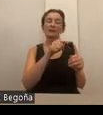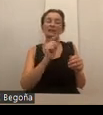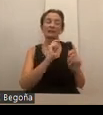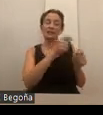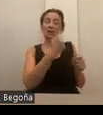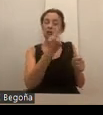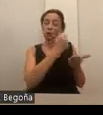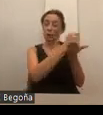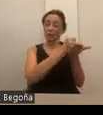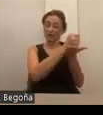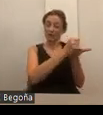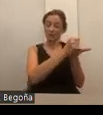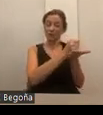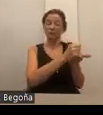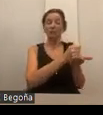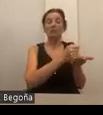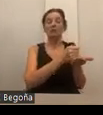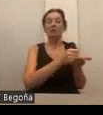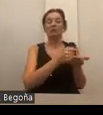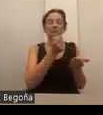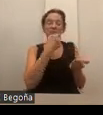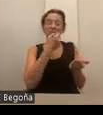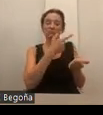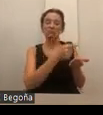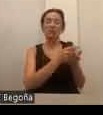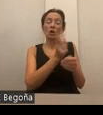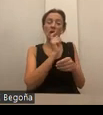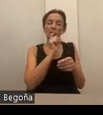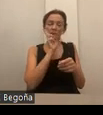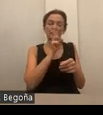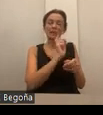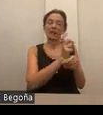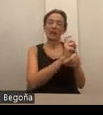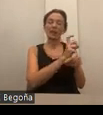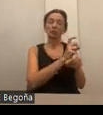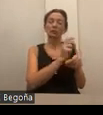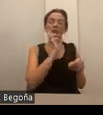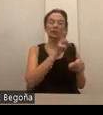las transaminasas, que son marcadores de inflamación del hígado, hepática,